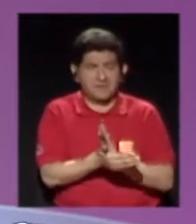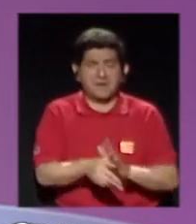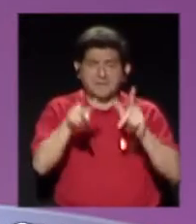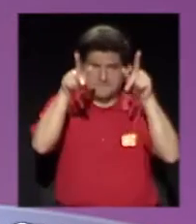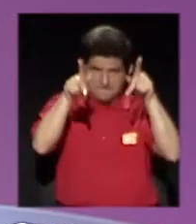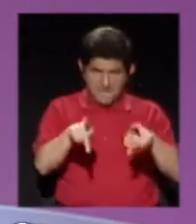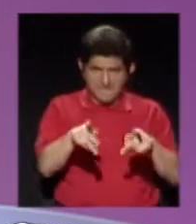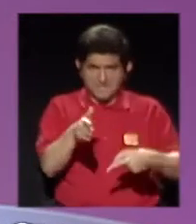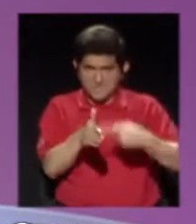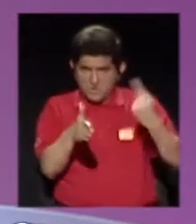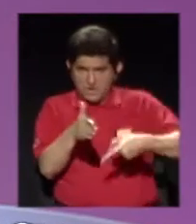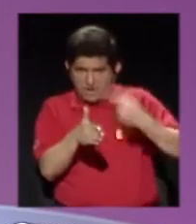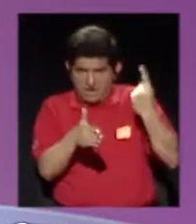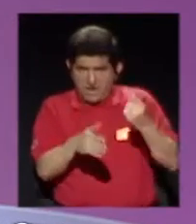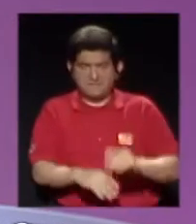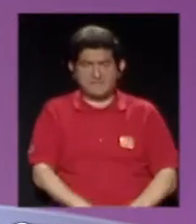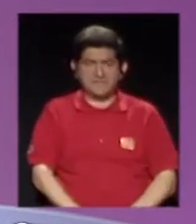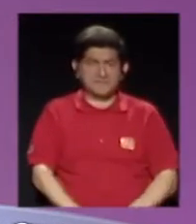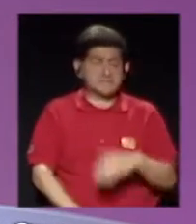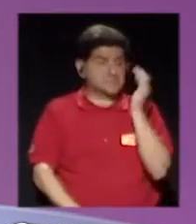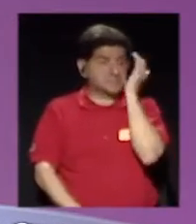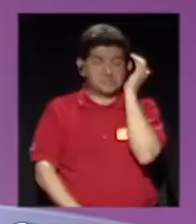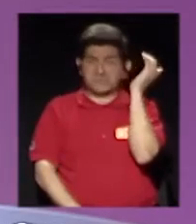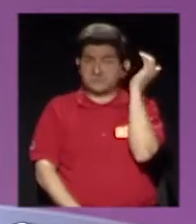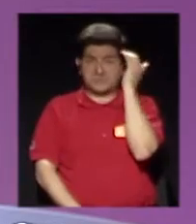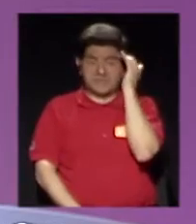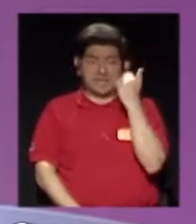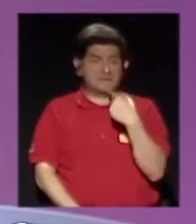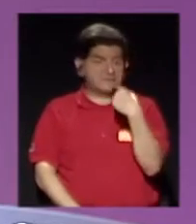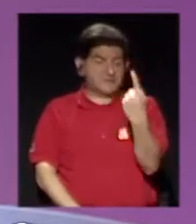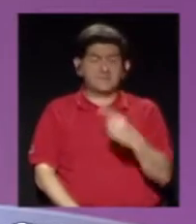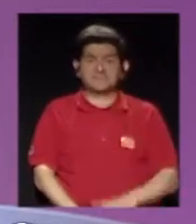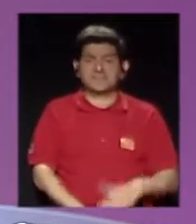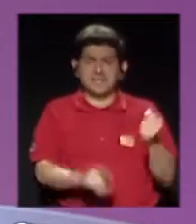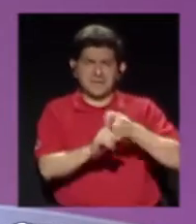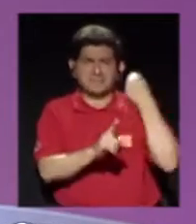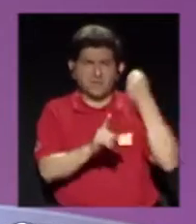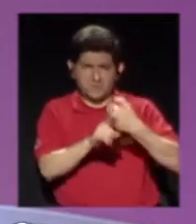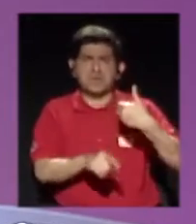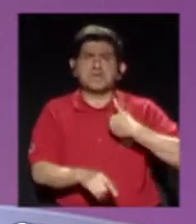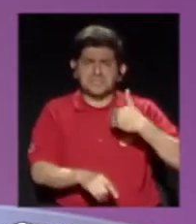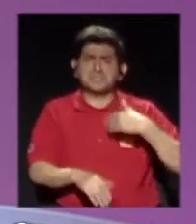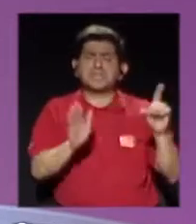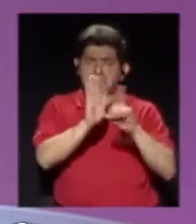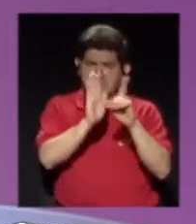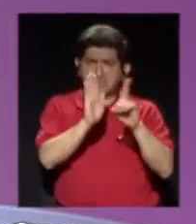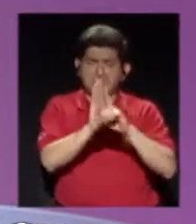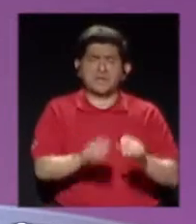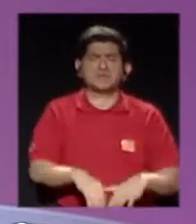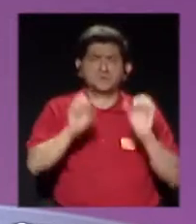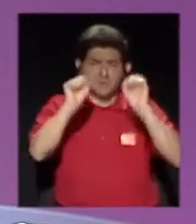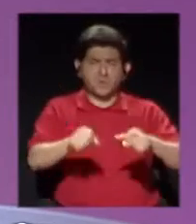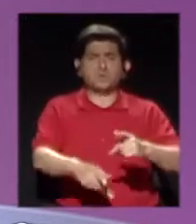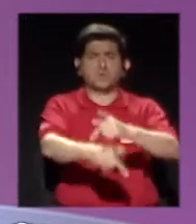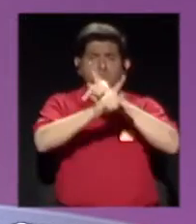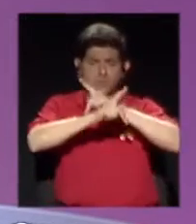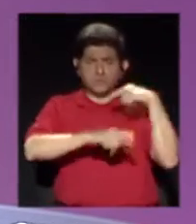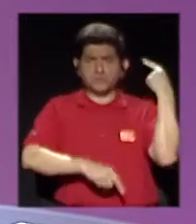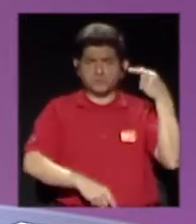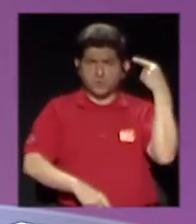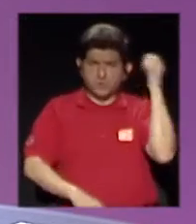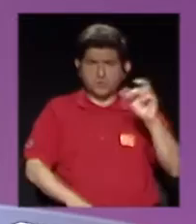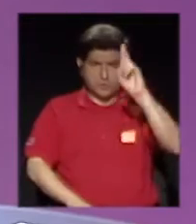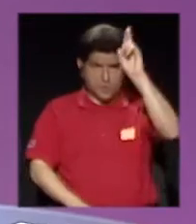muchacho que a veces incluso ni siquiera sabe cómo decimos que por esa violencia él tendría derecho a recibir la protección del estado